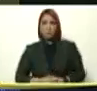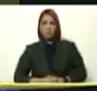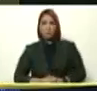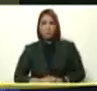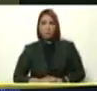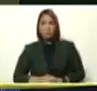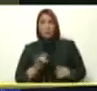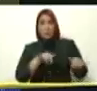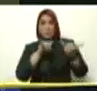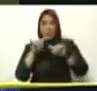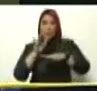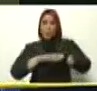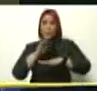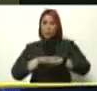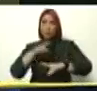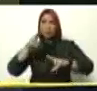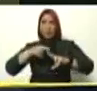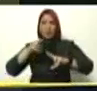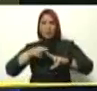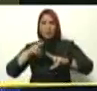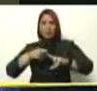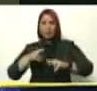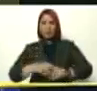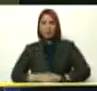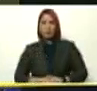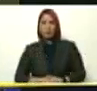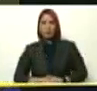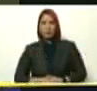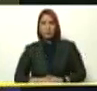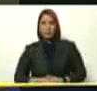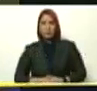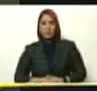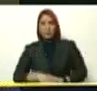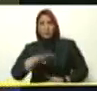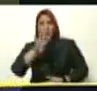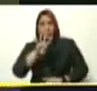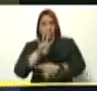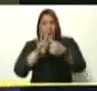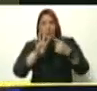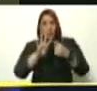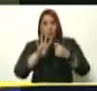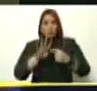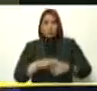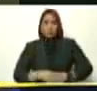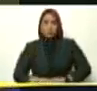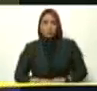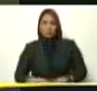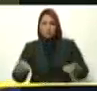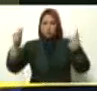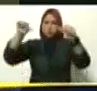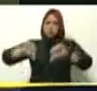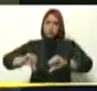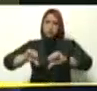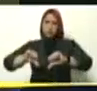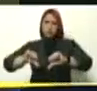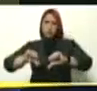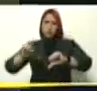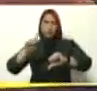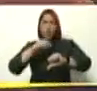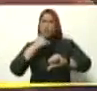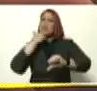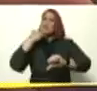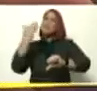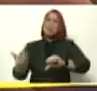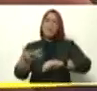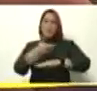Y lo mismo en Táchira. Los 4 fracasaron como gobernantes